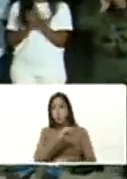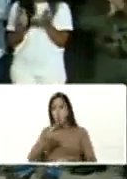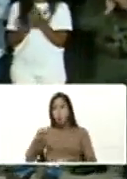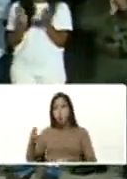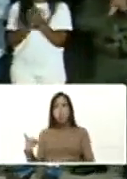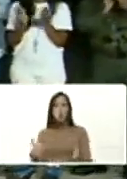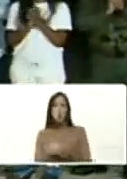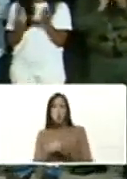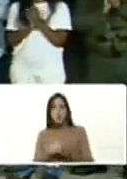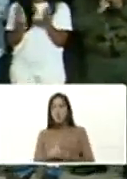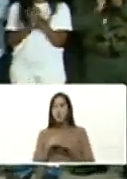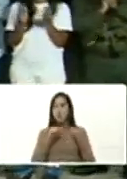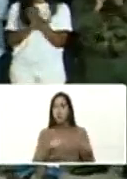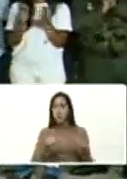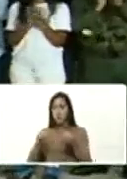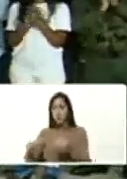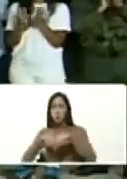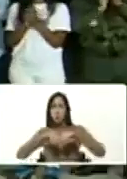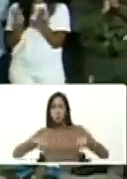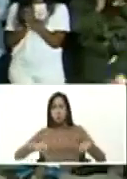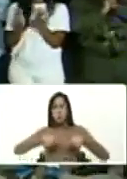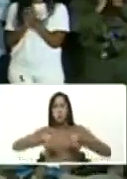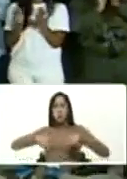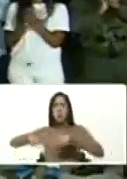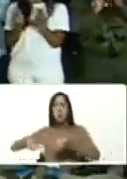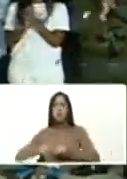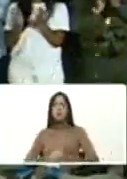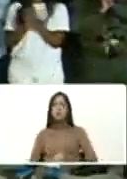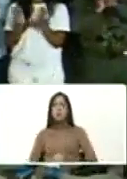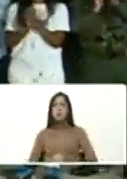1.200.000 títulos de tierra urbana.